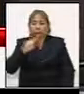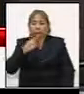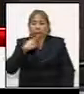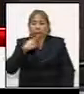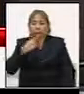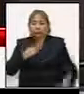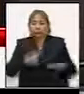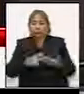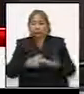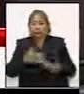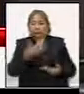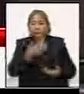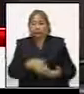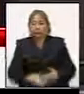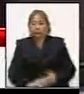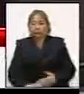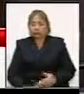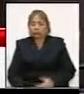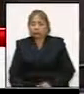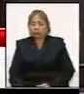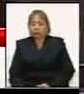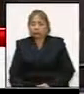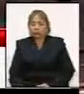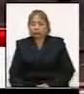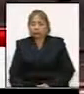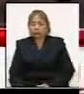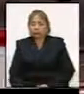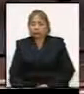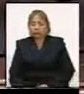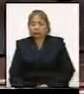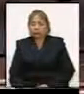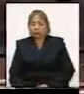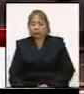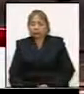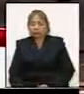una interrupción al congresista Martínez.